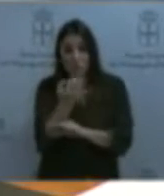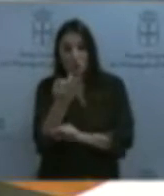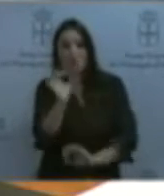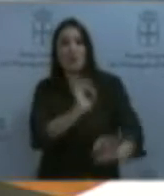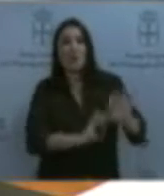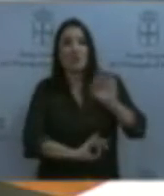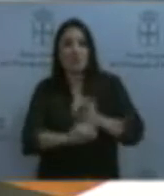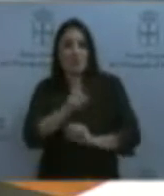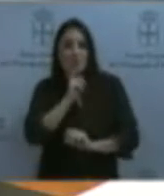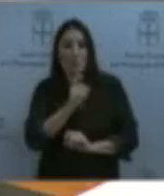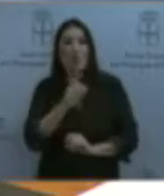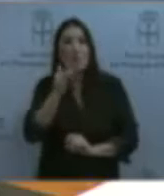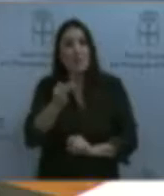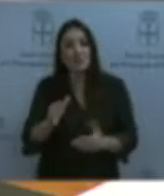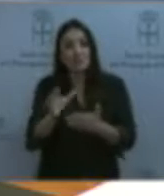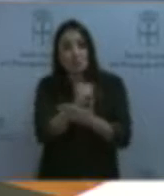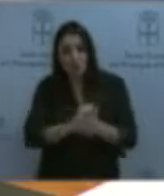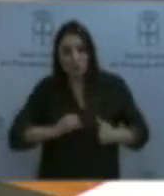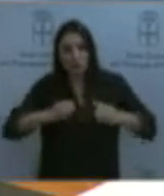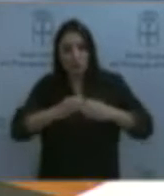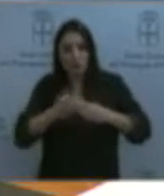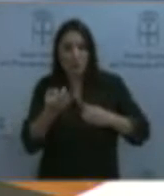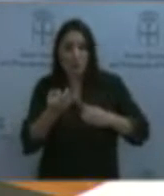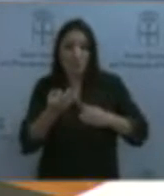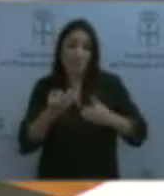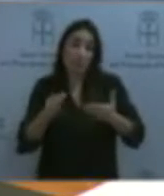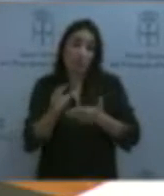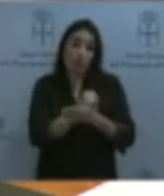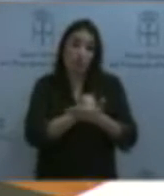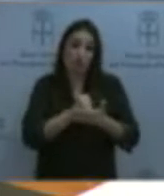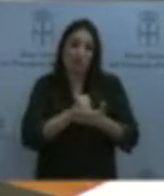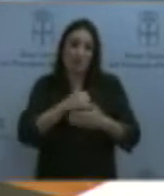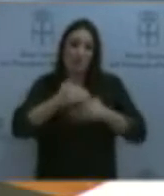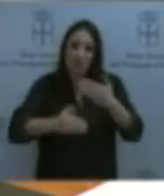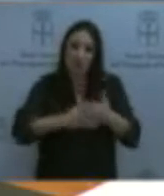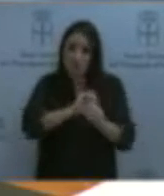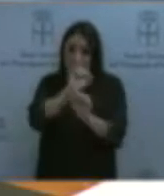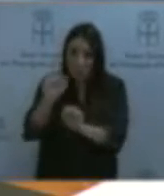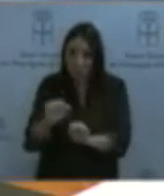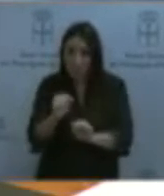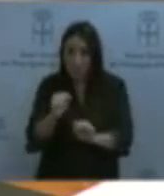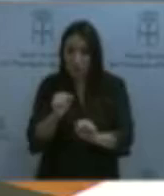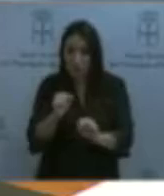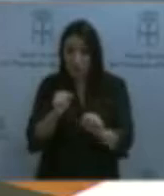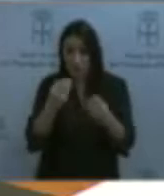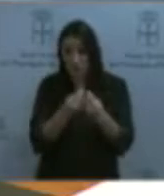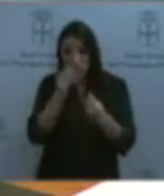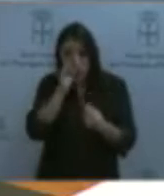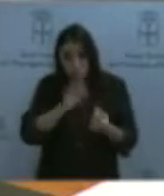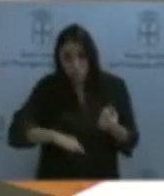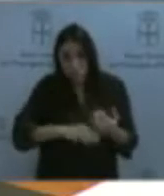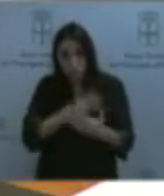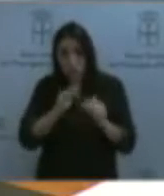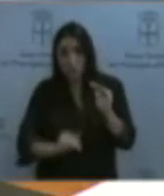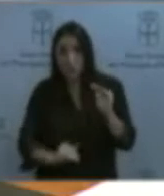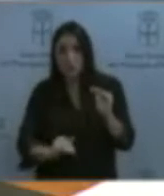cómo deberíamos de trabajar todos y cada uno de los procesos de protección con menores, en el sentido probablemente de,